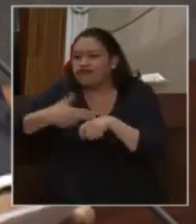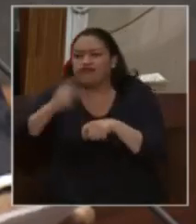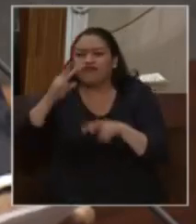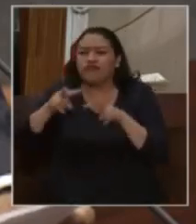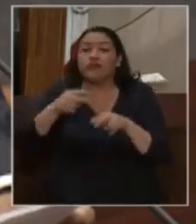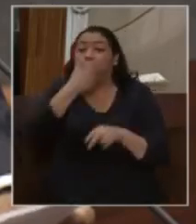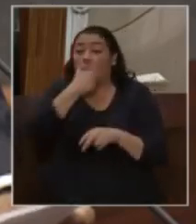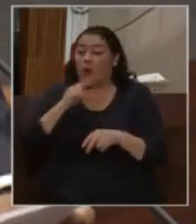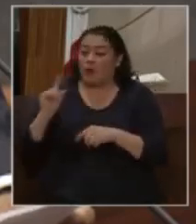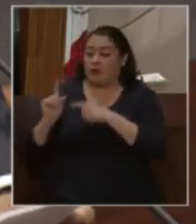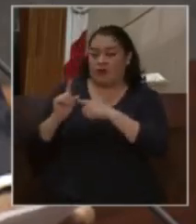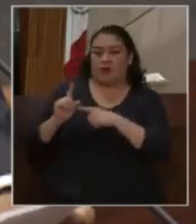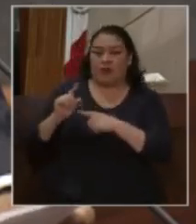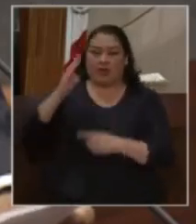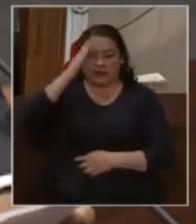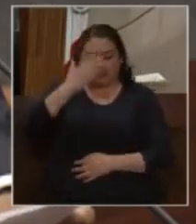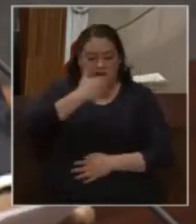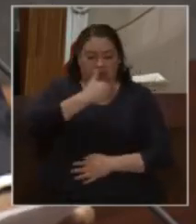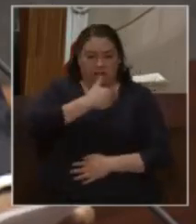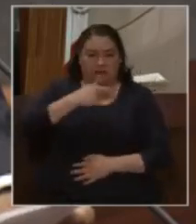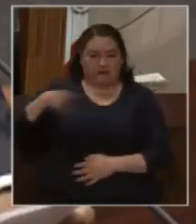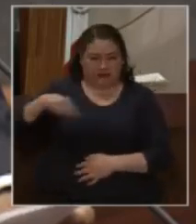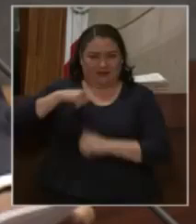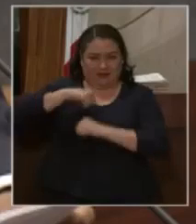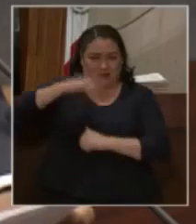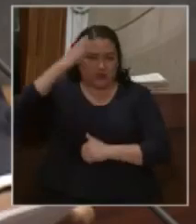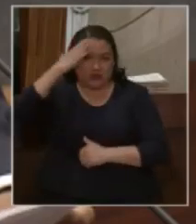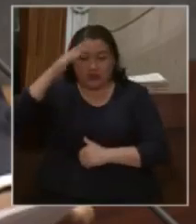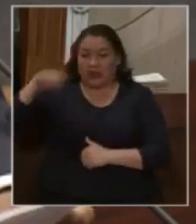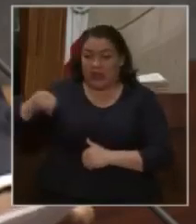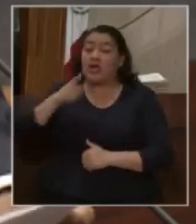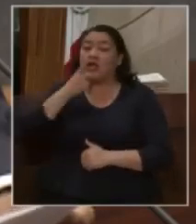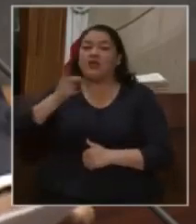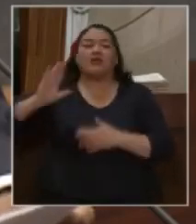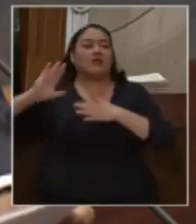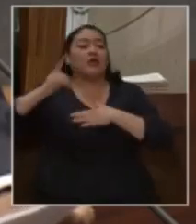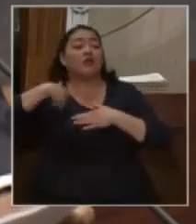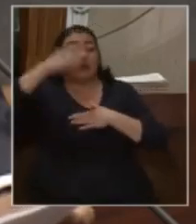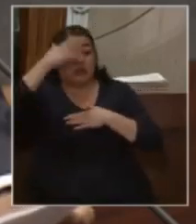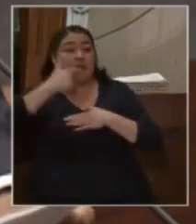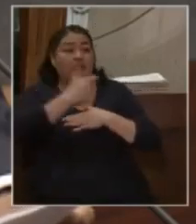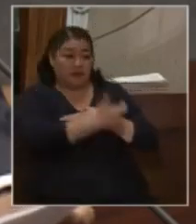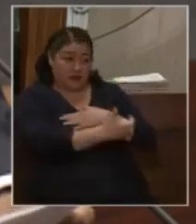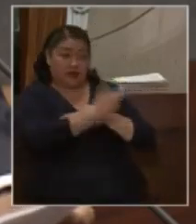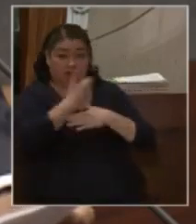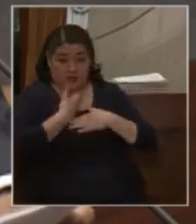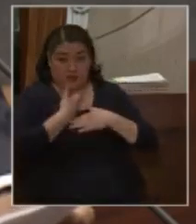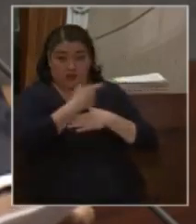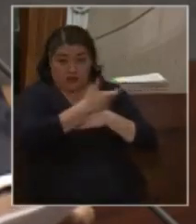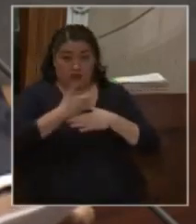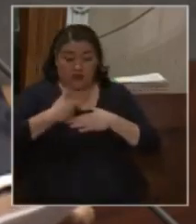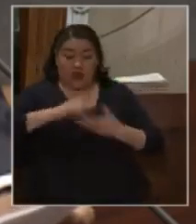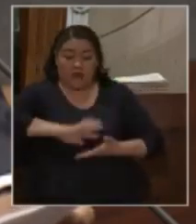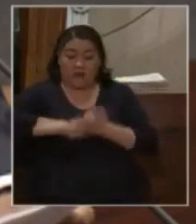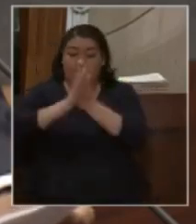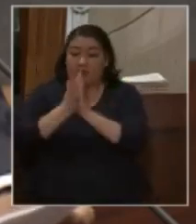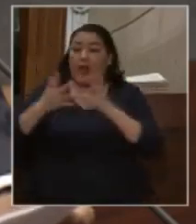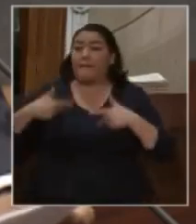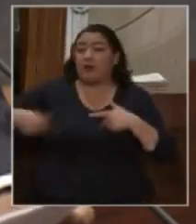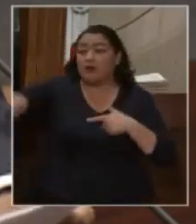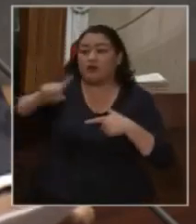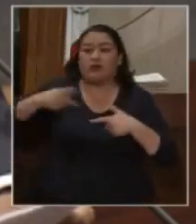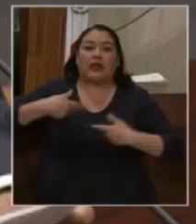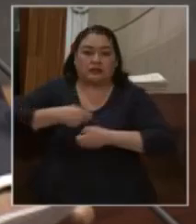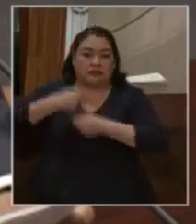entonces dirigente de Morena, el cual manifestó que destinaría recursos del partido al fideicomiso. Sin embargo, como se acreditó en el apartado A de